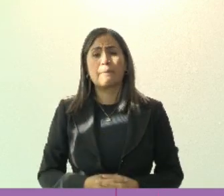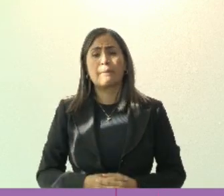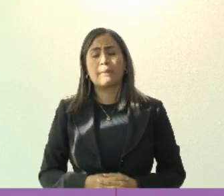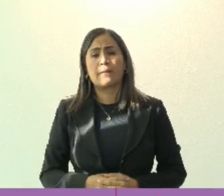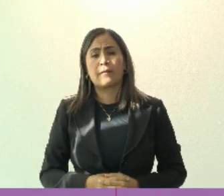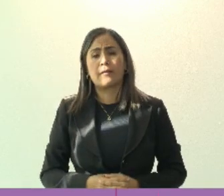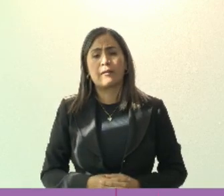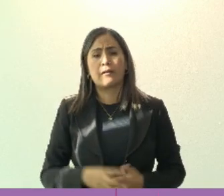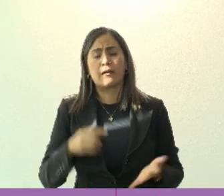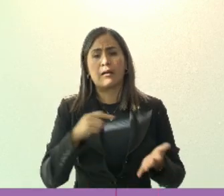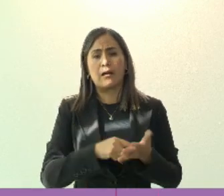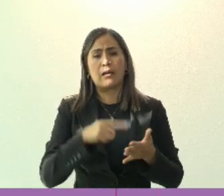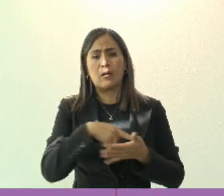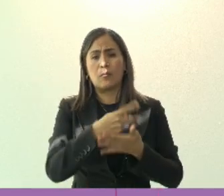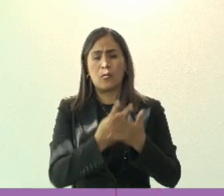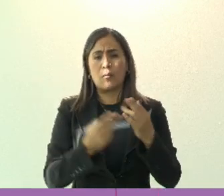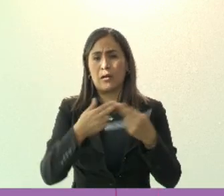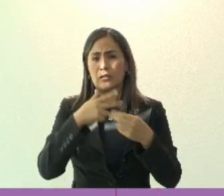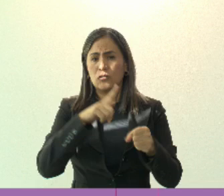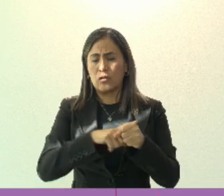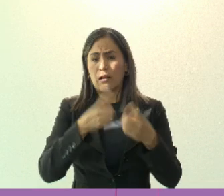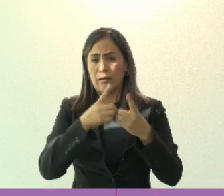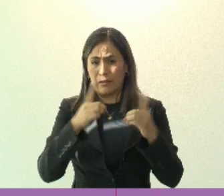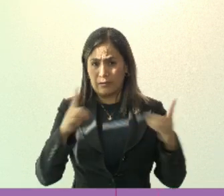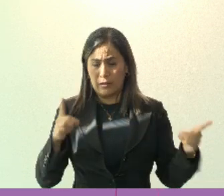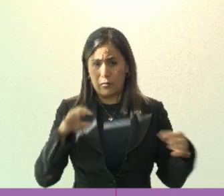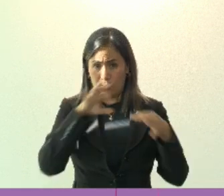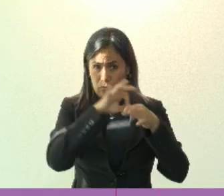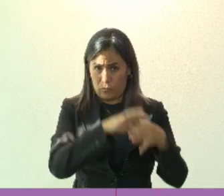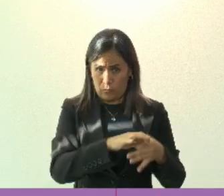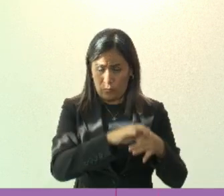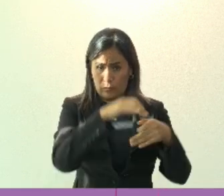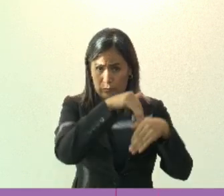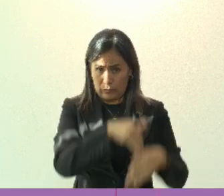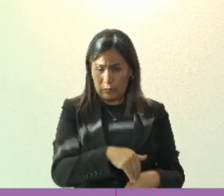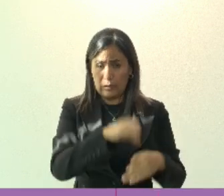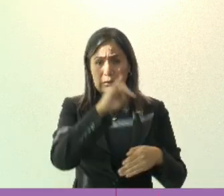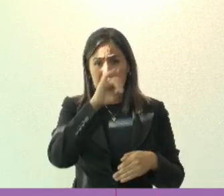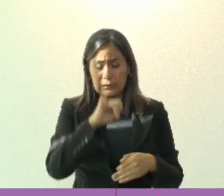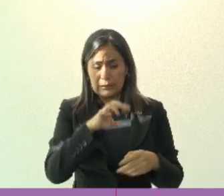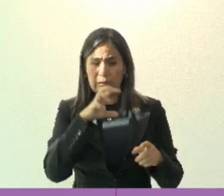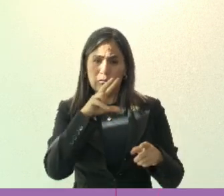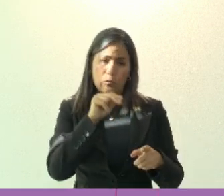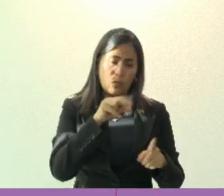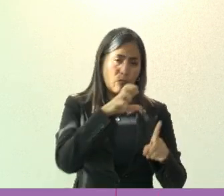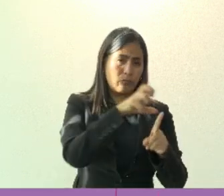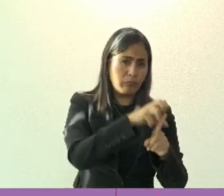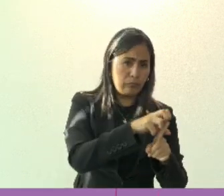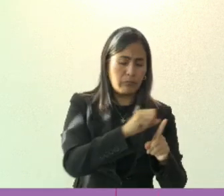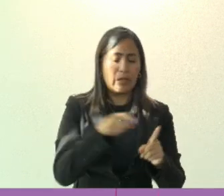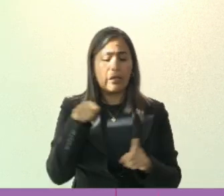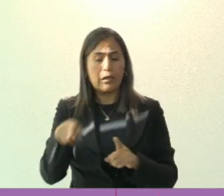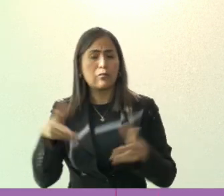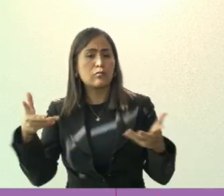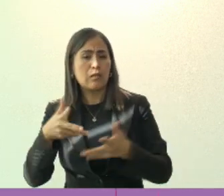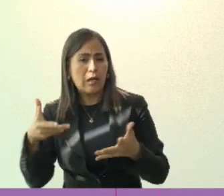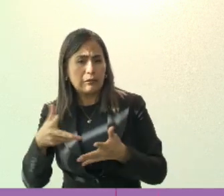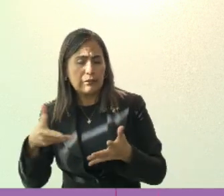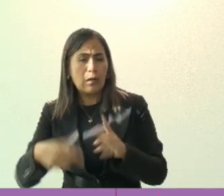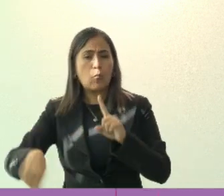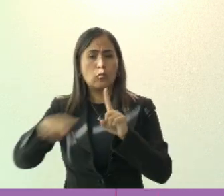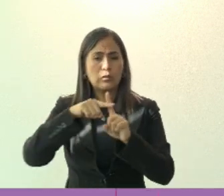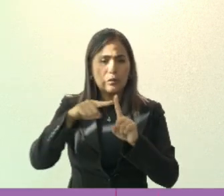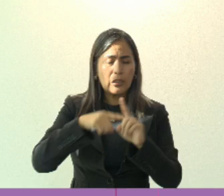al Programa Nacional de Desarrollo o no llegaron? ¿Qué impacto tuvo lo que hicieron? Eso lo